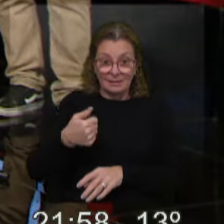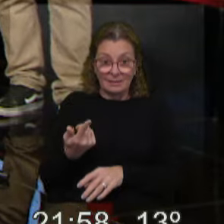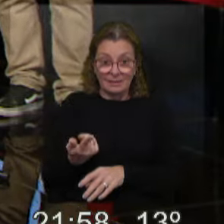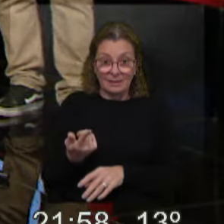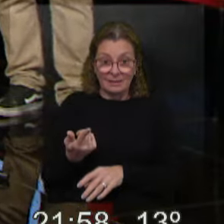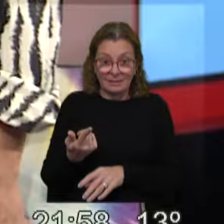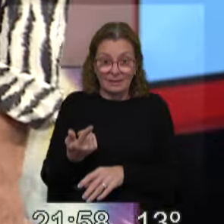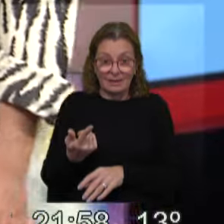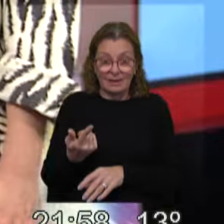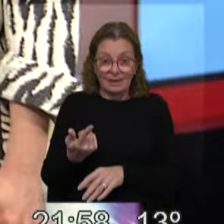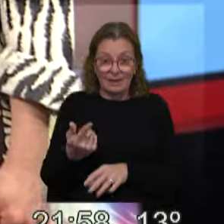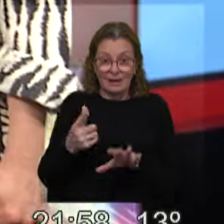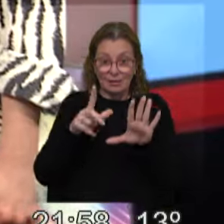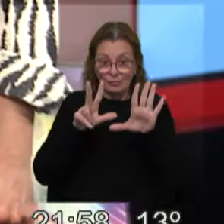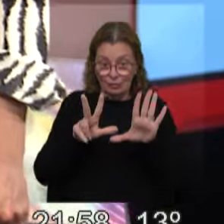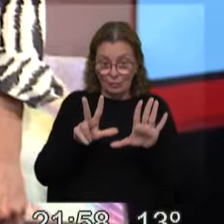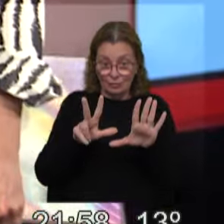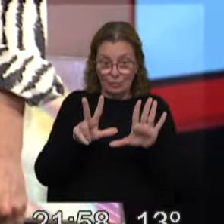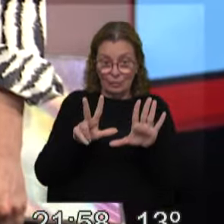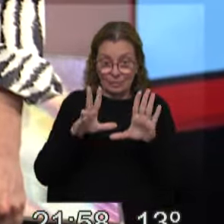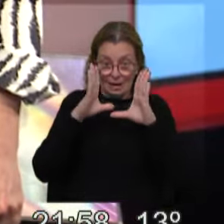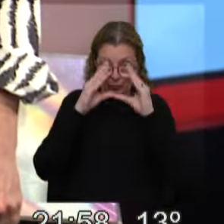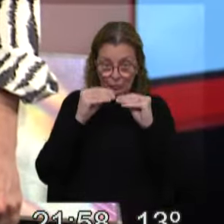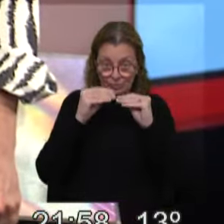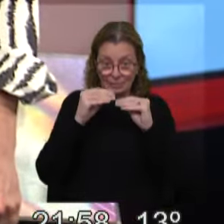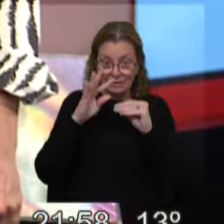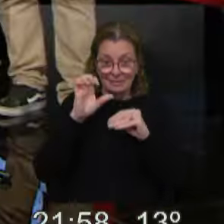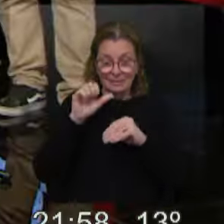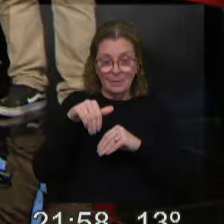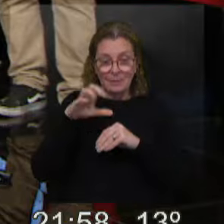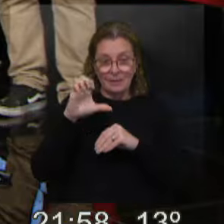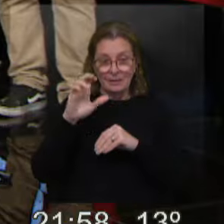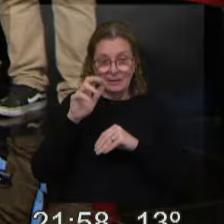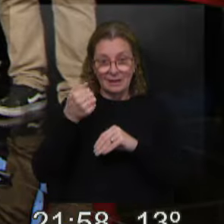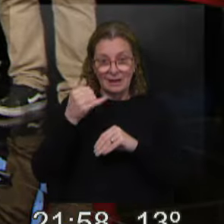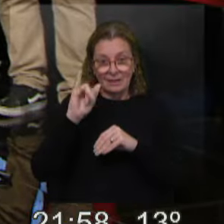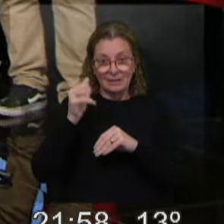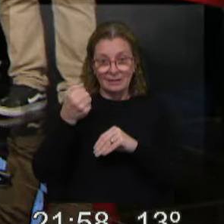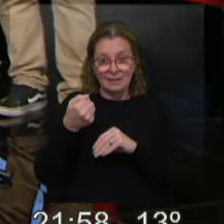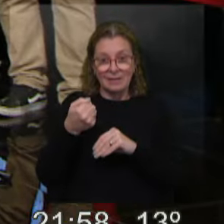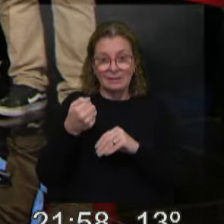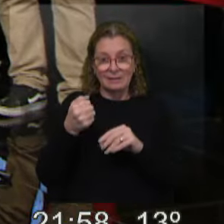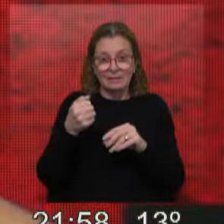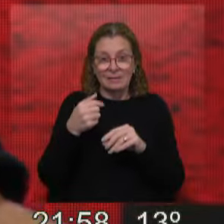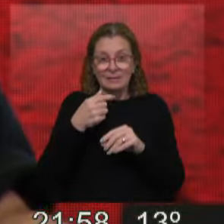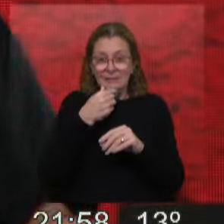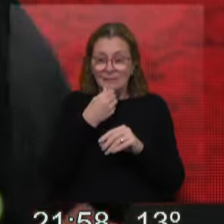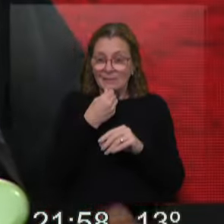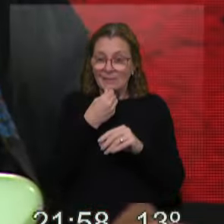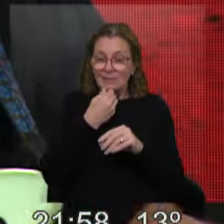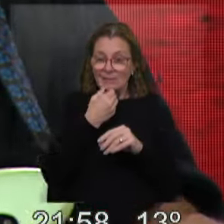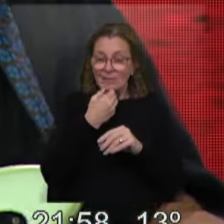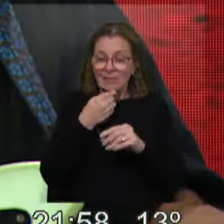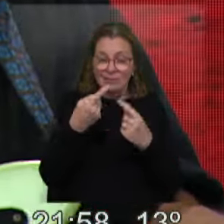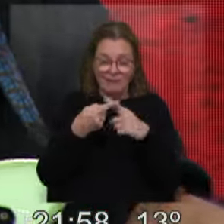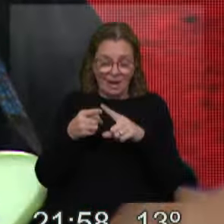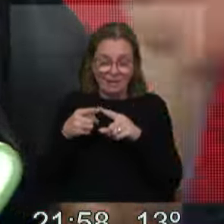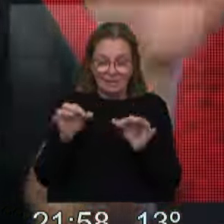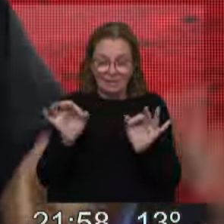temeraria. Mañana a las 8. Mañana a las 8 en la temeraria. Hacemos un dúo set con Nati de temas de Julia y de Incluso y